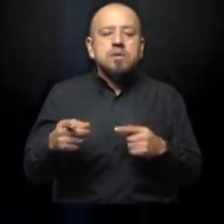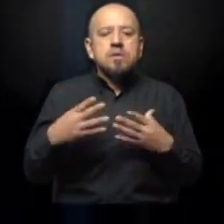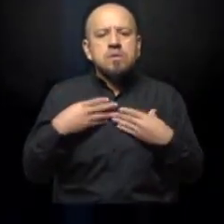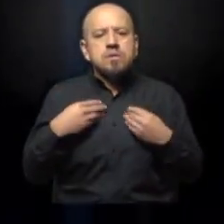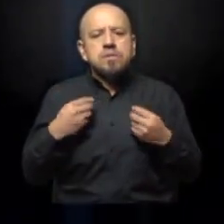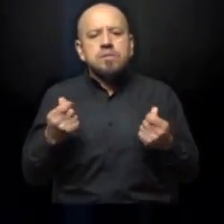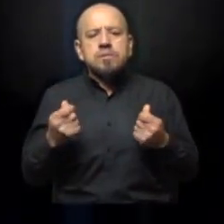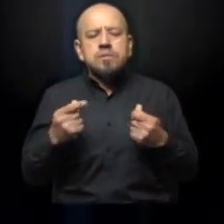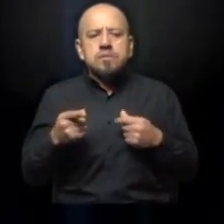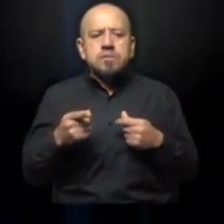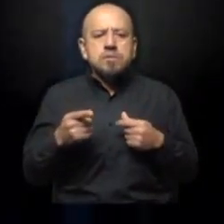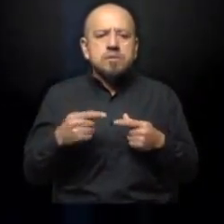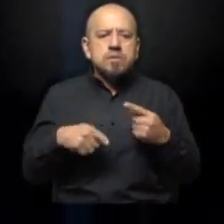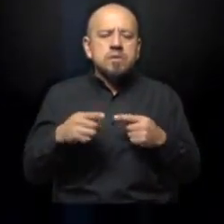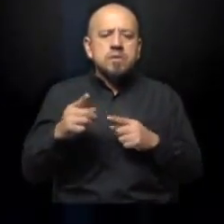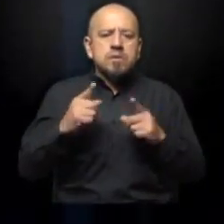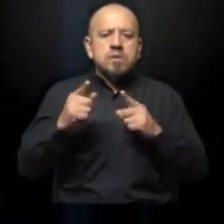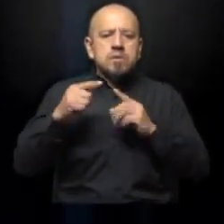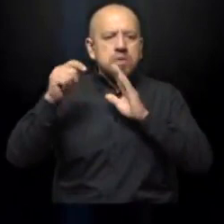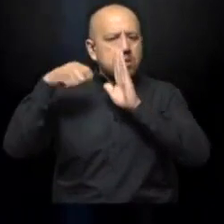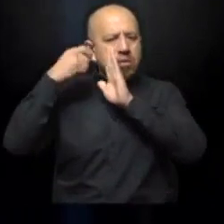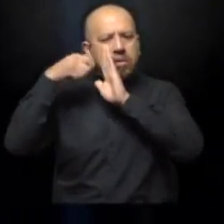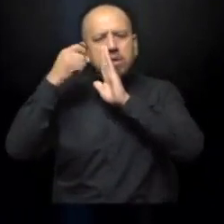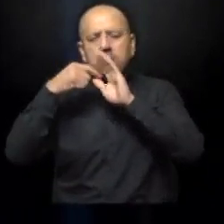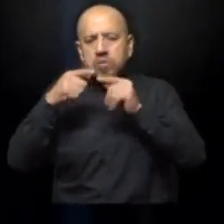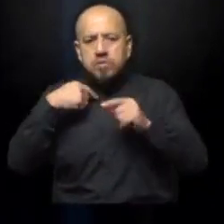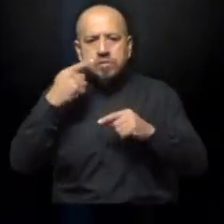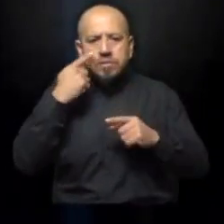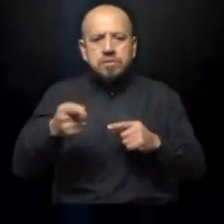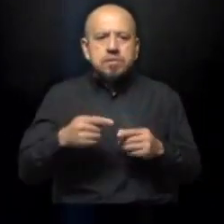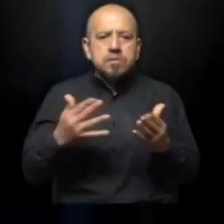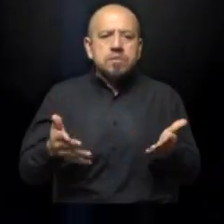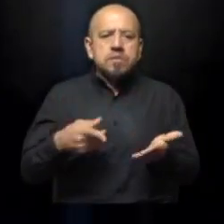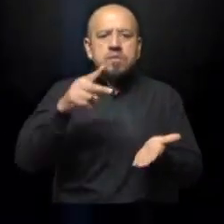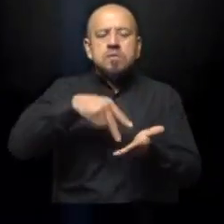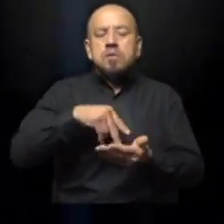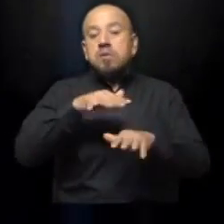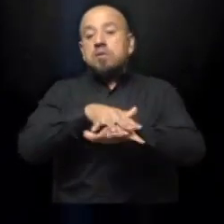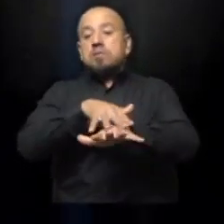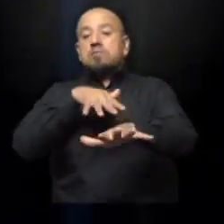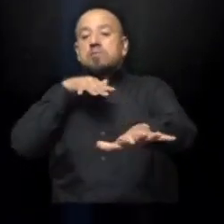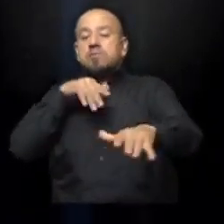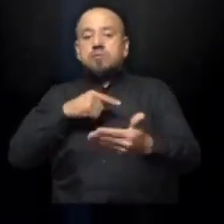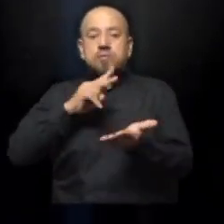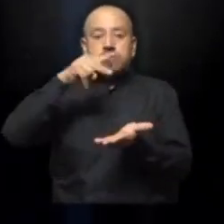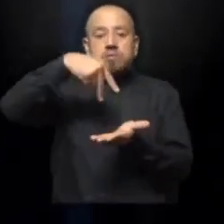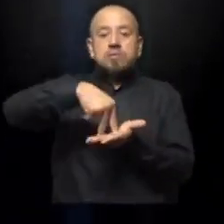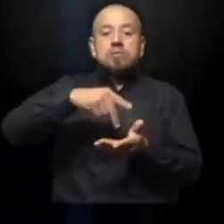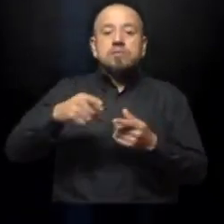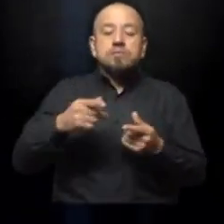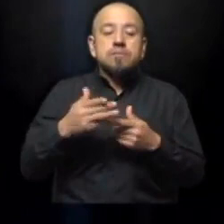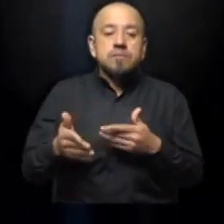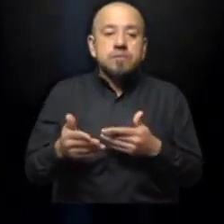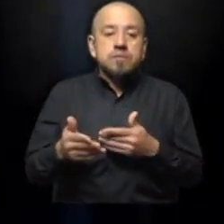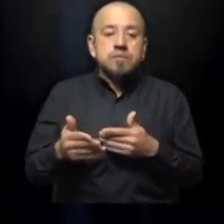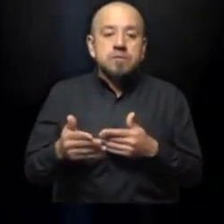pues estuve viendo algunos vídeos de ustedes esa sensación de pararte ante una cantidad de gente y